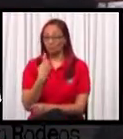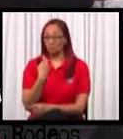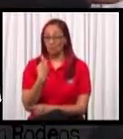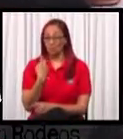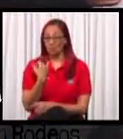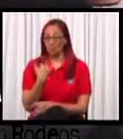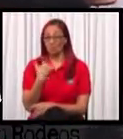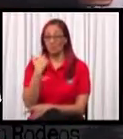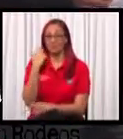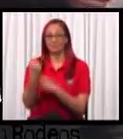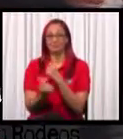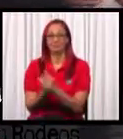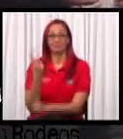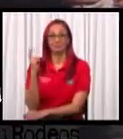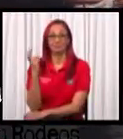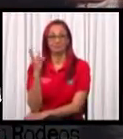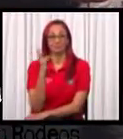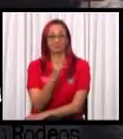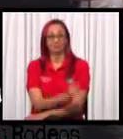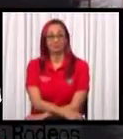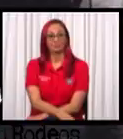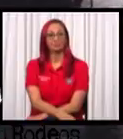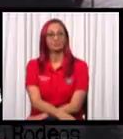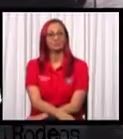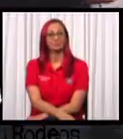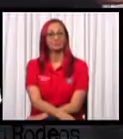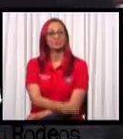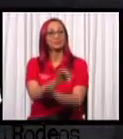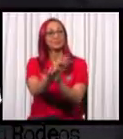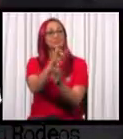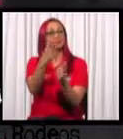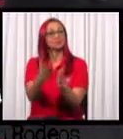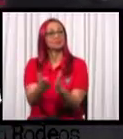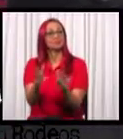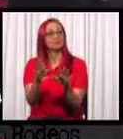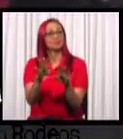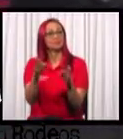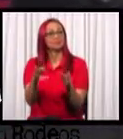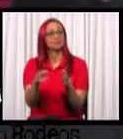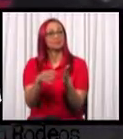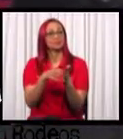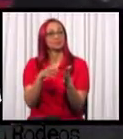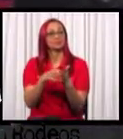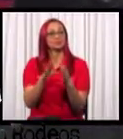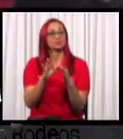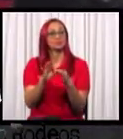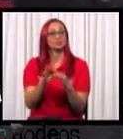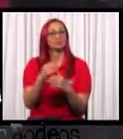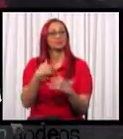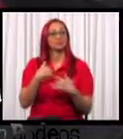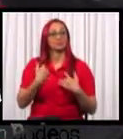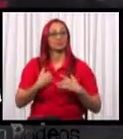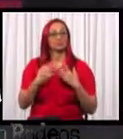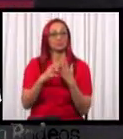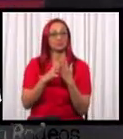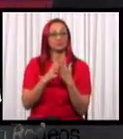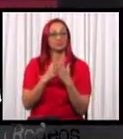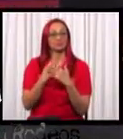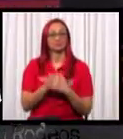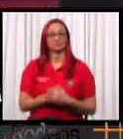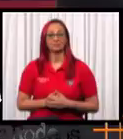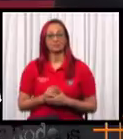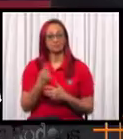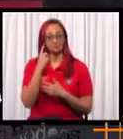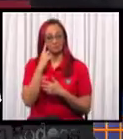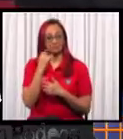año 2017. ¿Quedarían los costarricenses sin arroz en su mesa? Eventualmente vamos a quedar sin arroz, porque precisamente